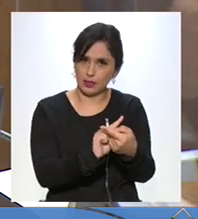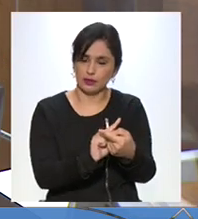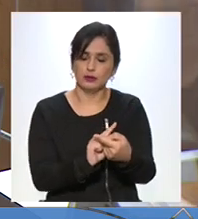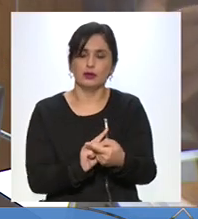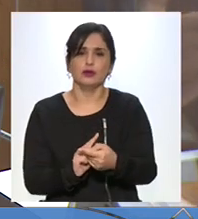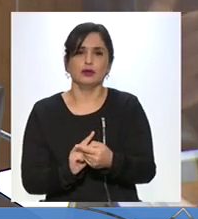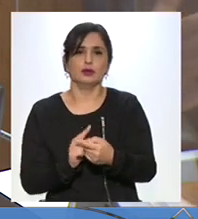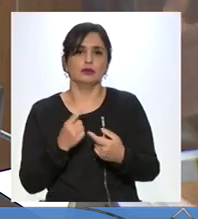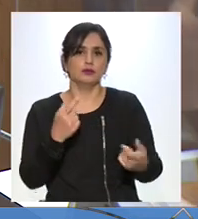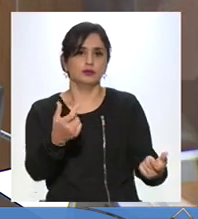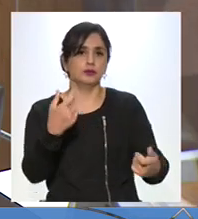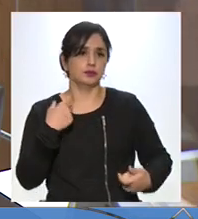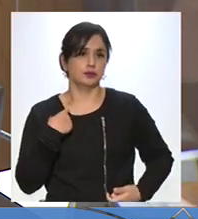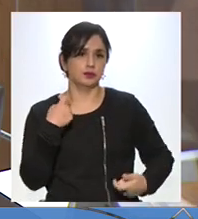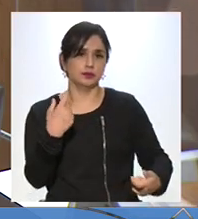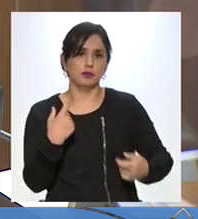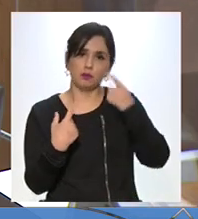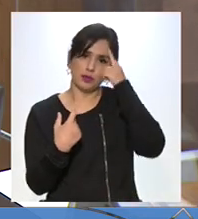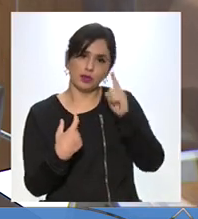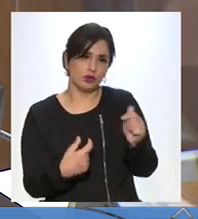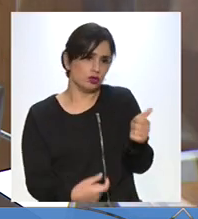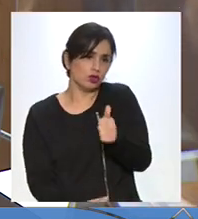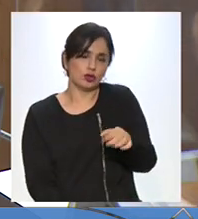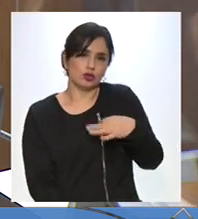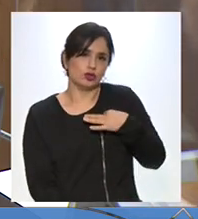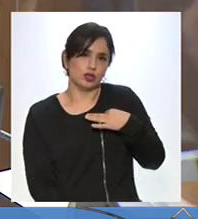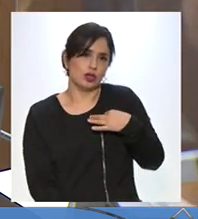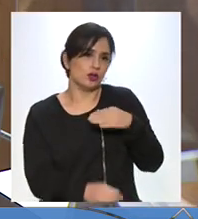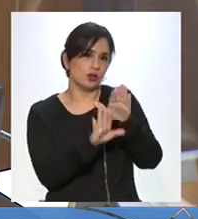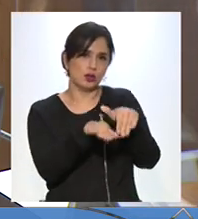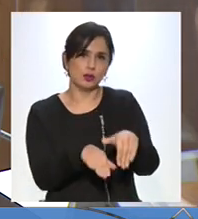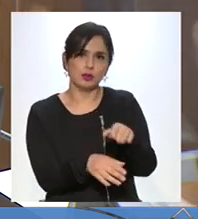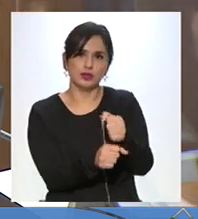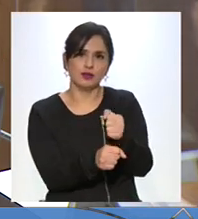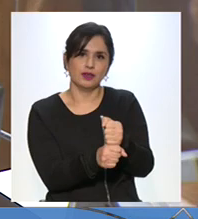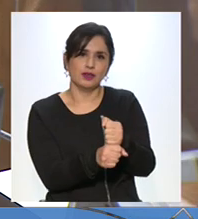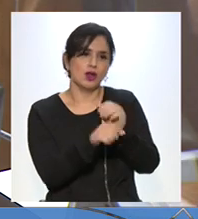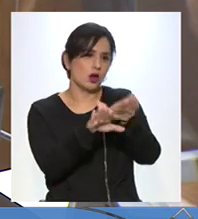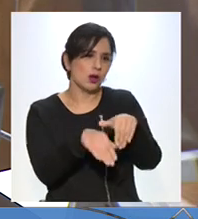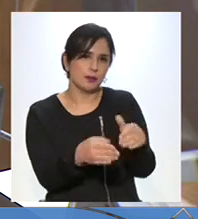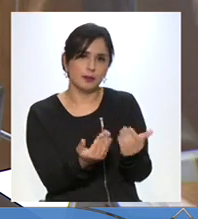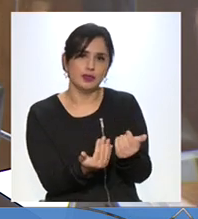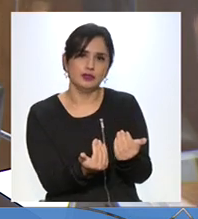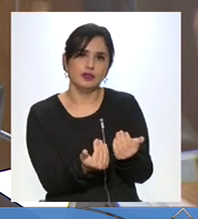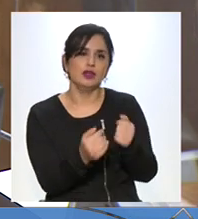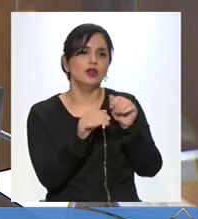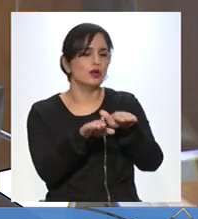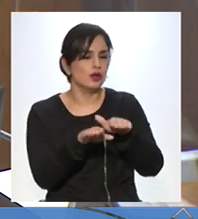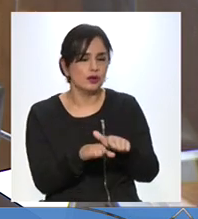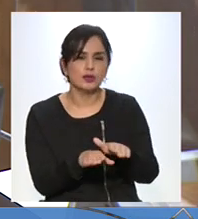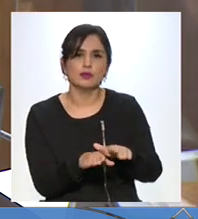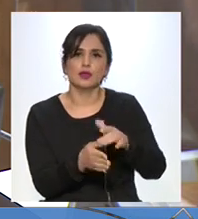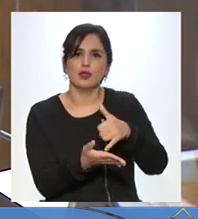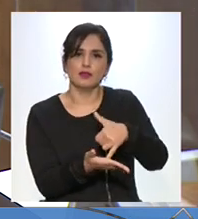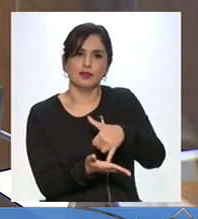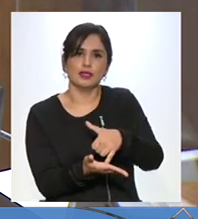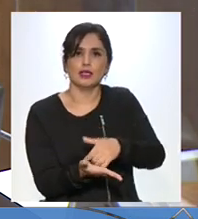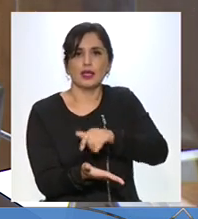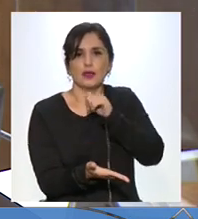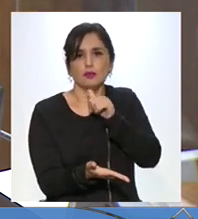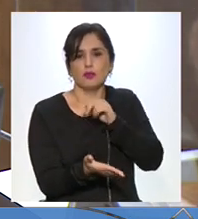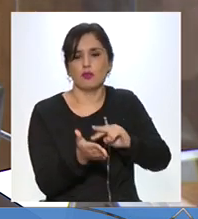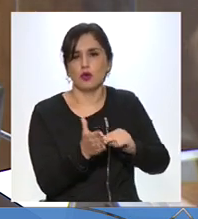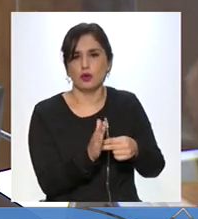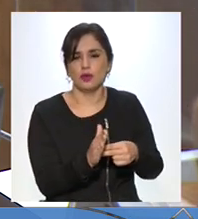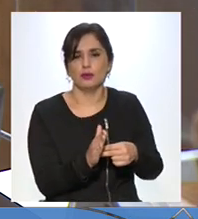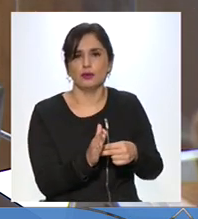moneda, otros llegan, pero la ciudadanía y los trabajadores son los mismos, con las mismas necesidades, con las mismas falencias, carencias, y